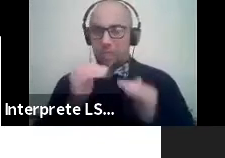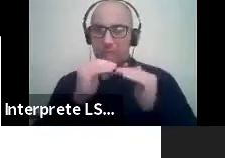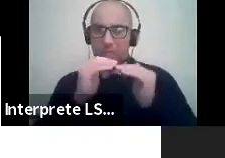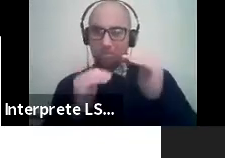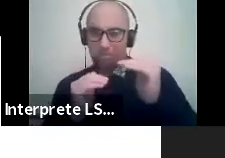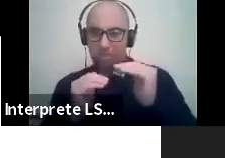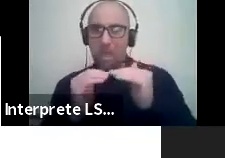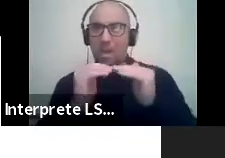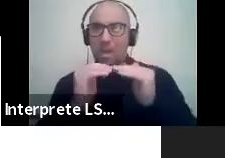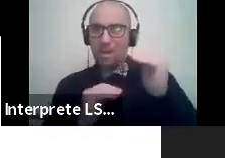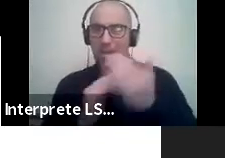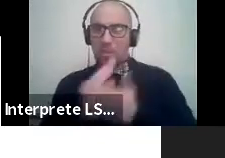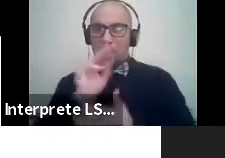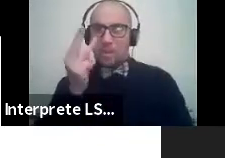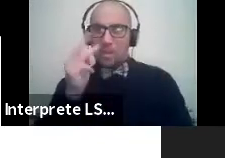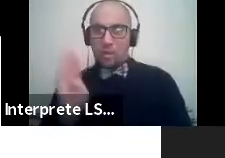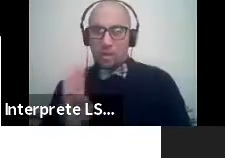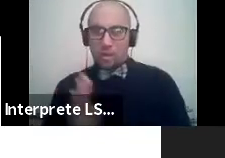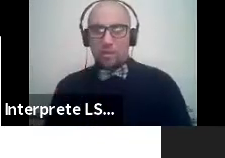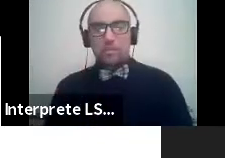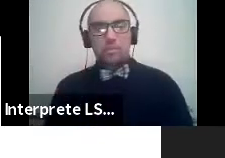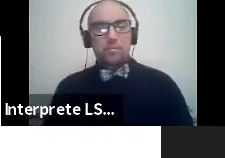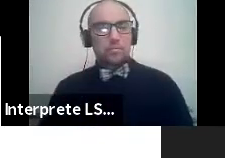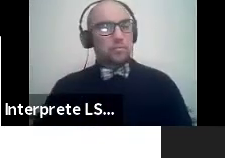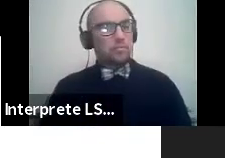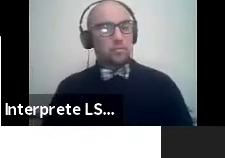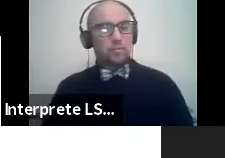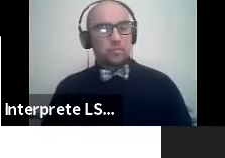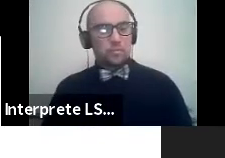empieza a aparecer en tercero básico.